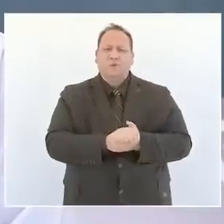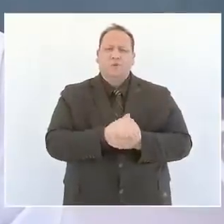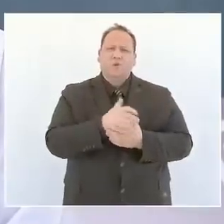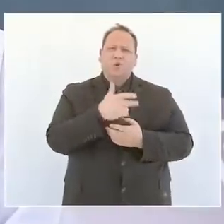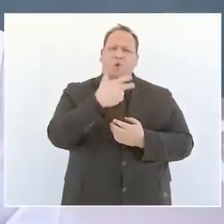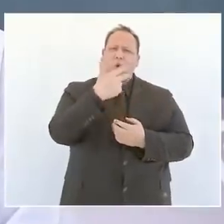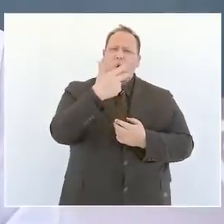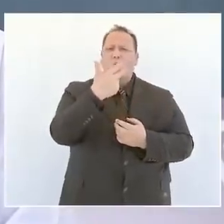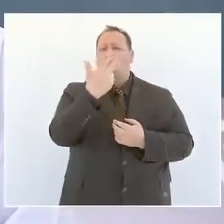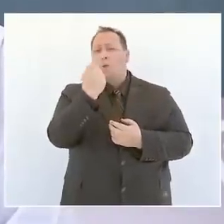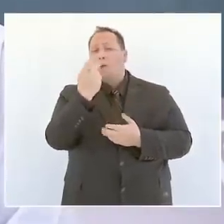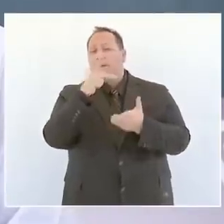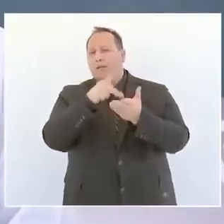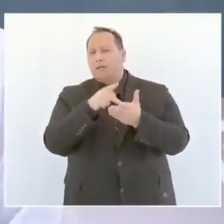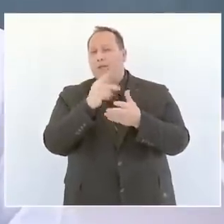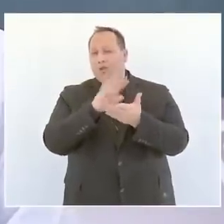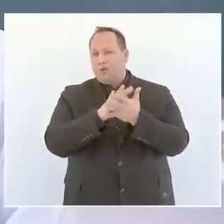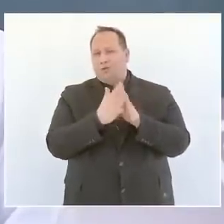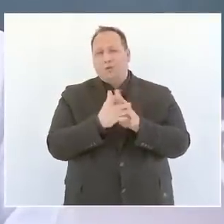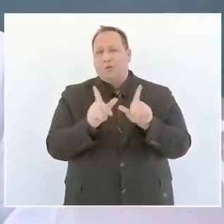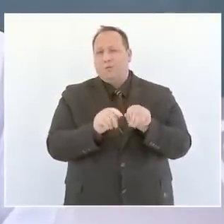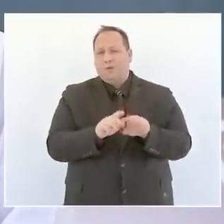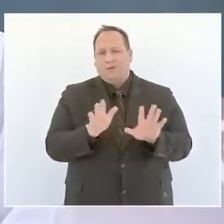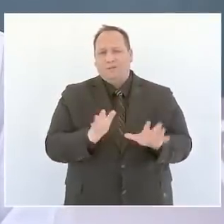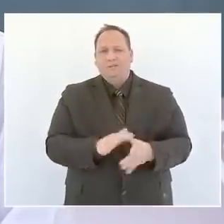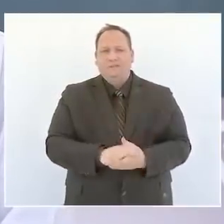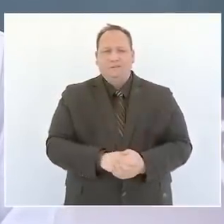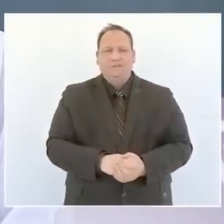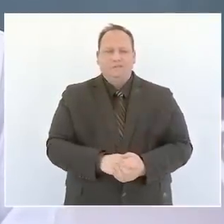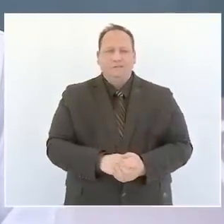8, 9 kilos de tortilla.